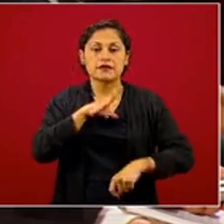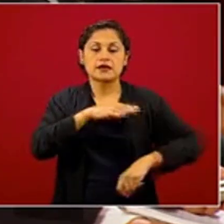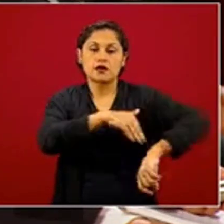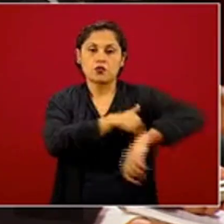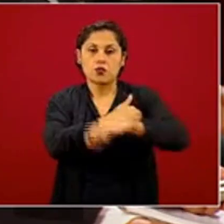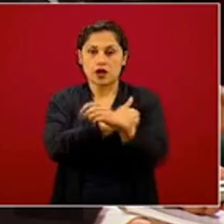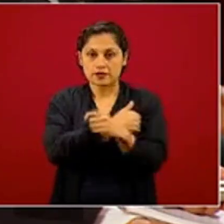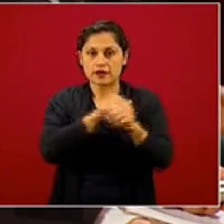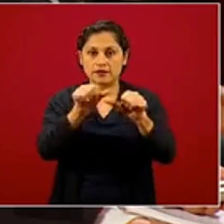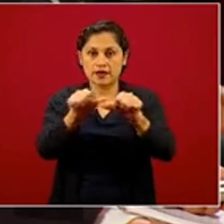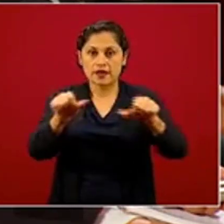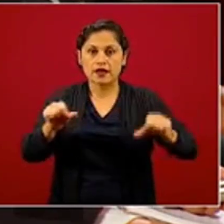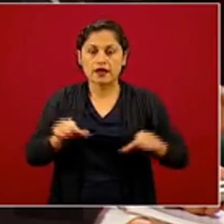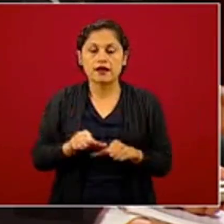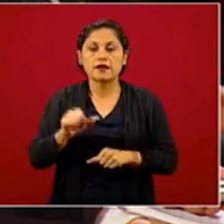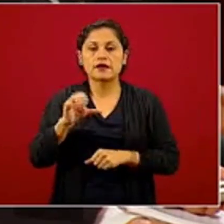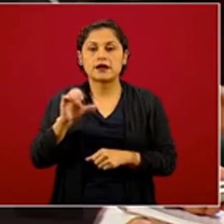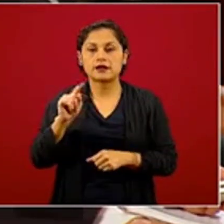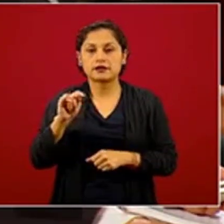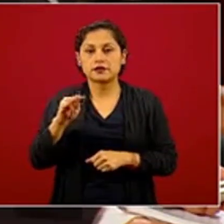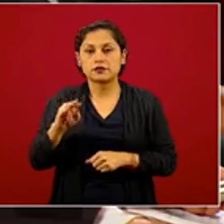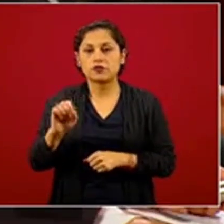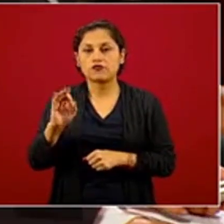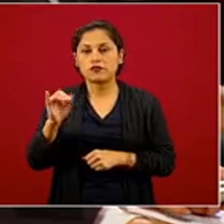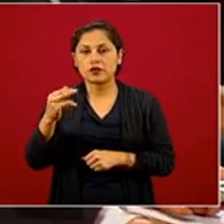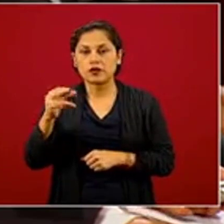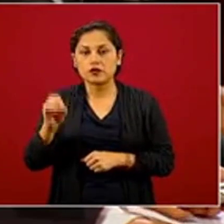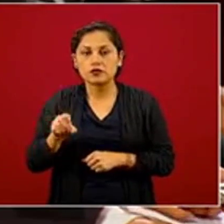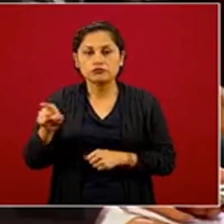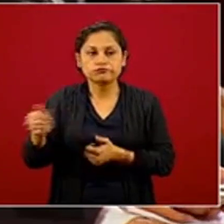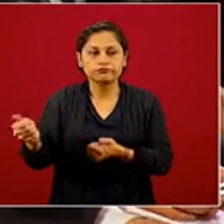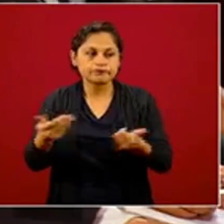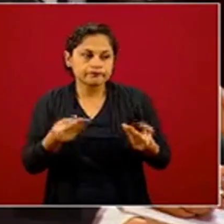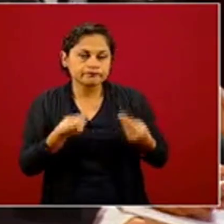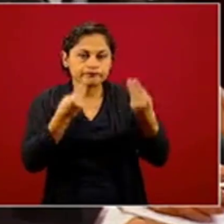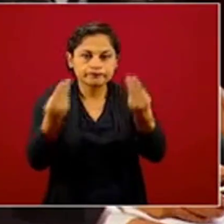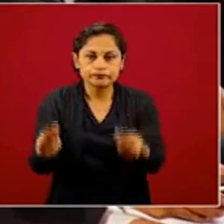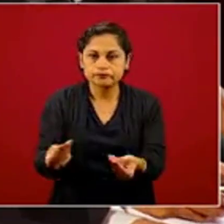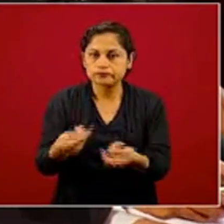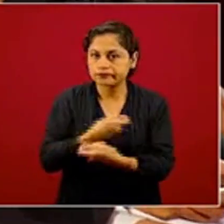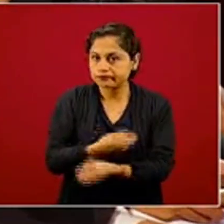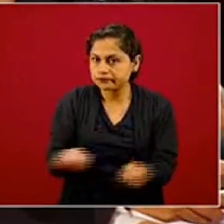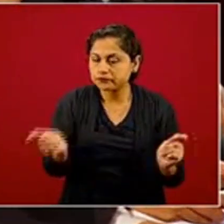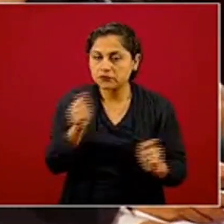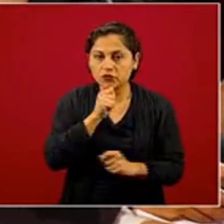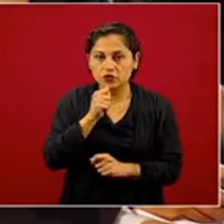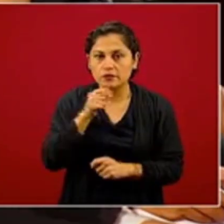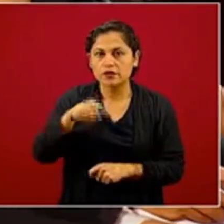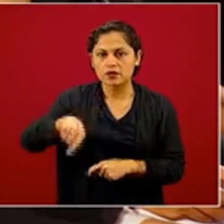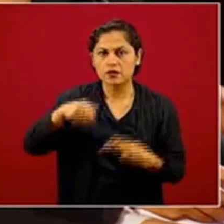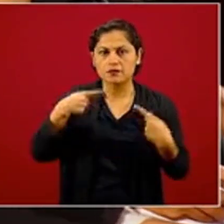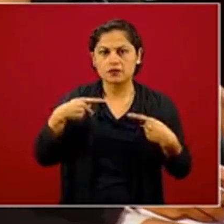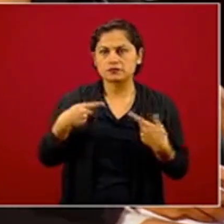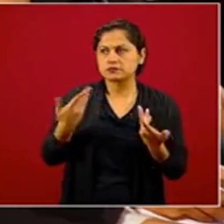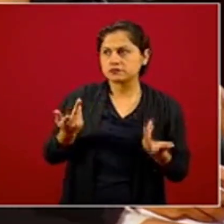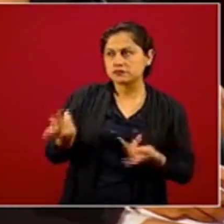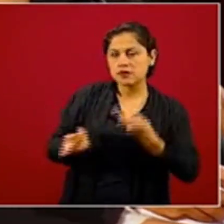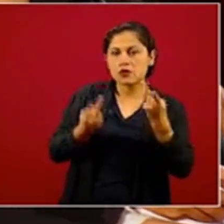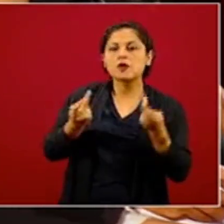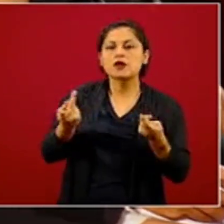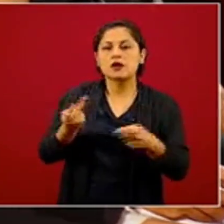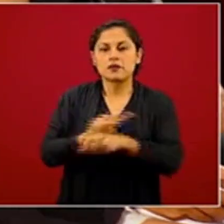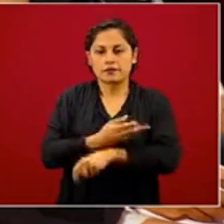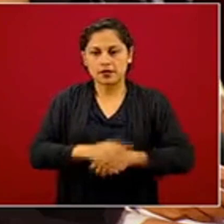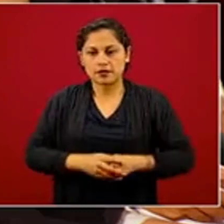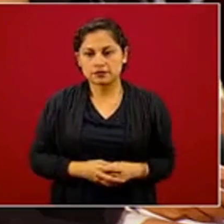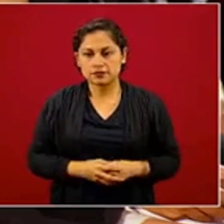y que, bueno, pues no los han sacado, quieren saber qué va a pasar con esto y pues obviamente ahora sí vamos